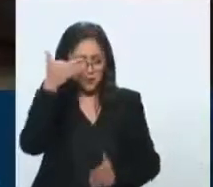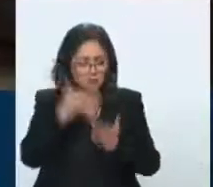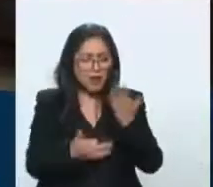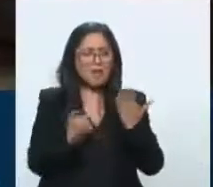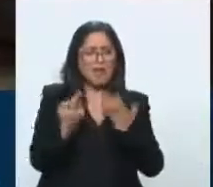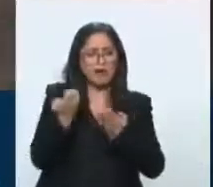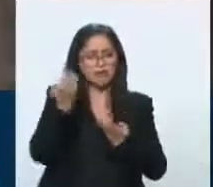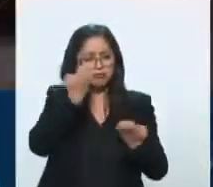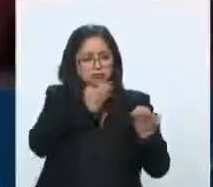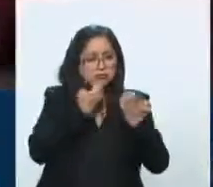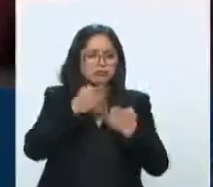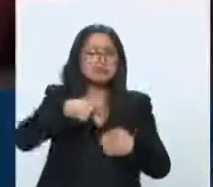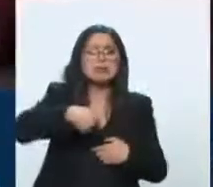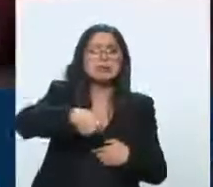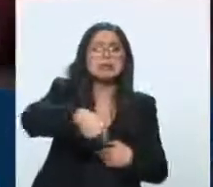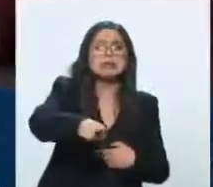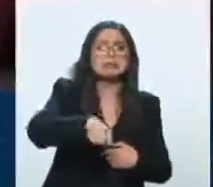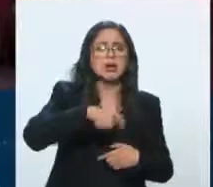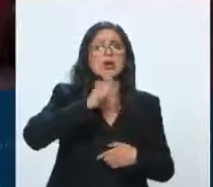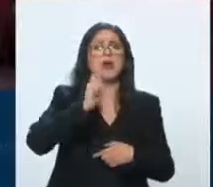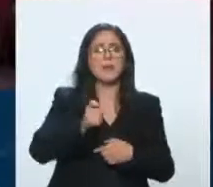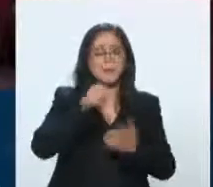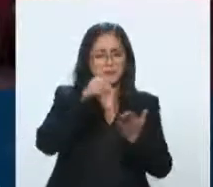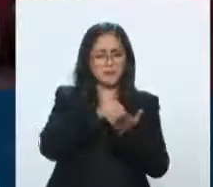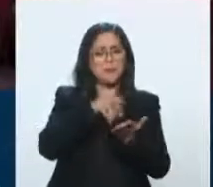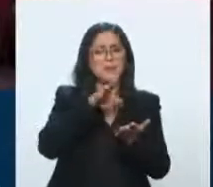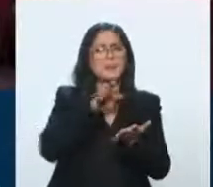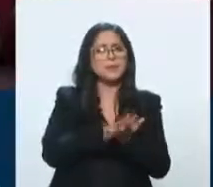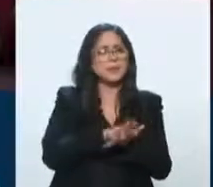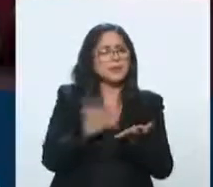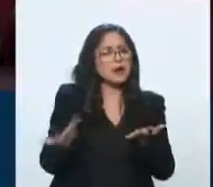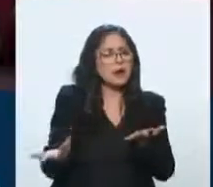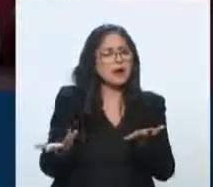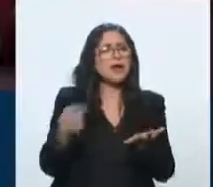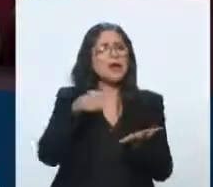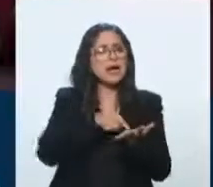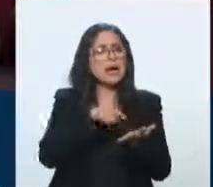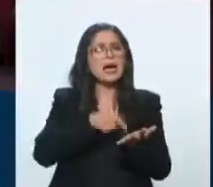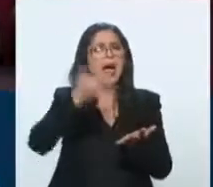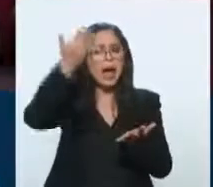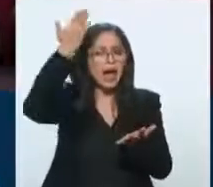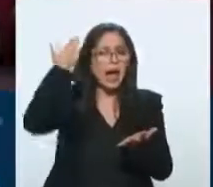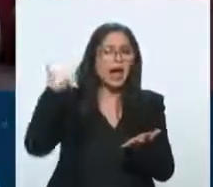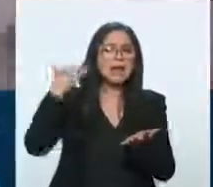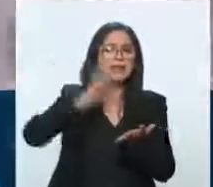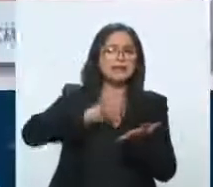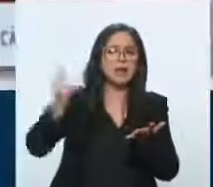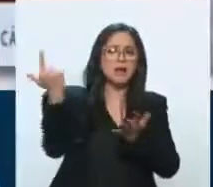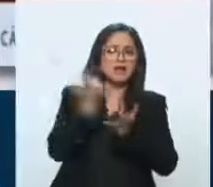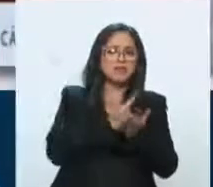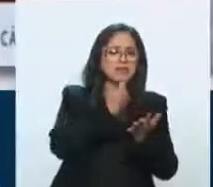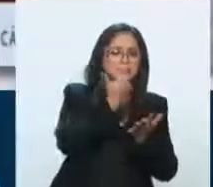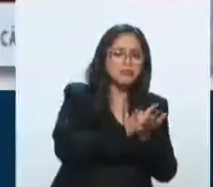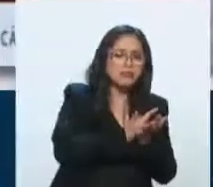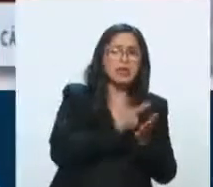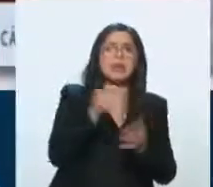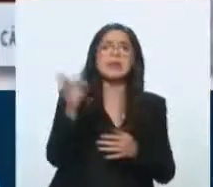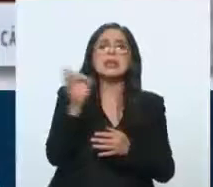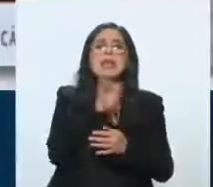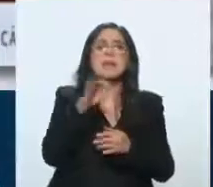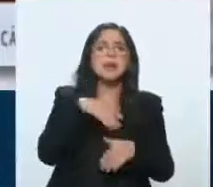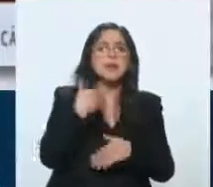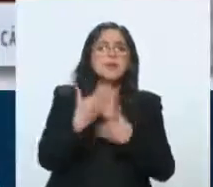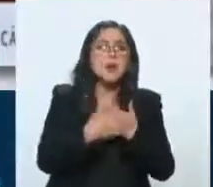ya viene en el mandato, ya está agendada, si esto llegaba a pasar, porque